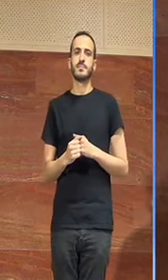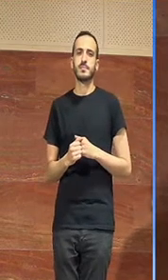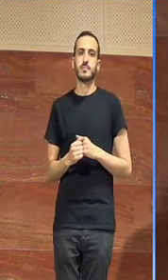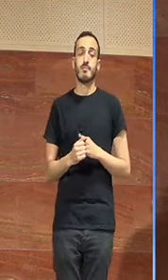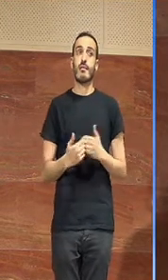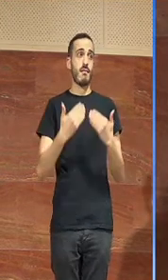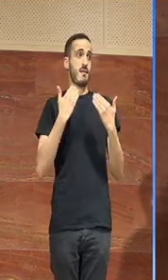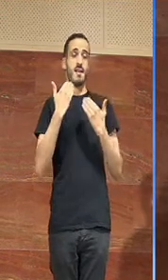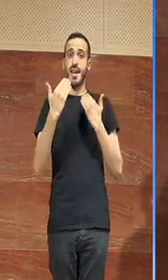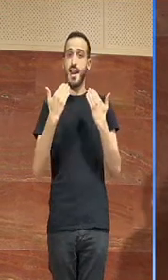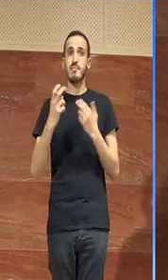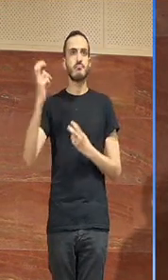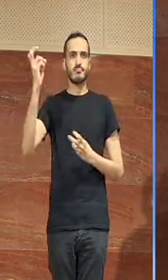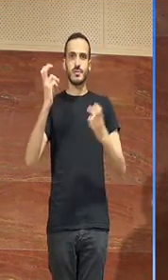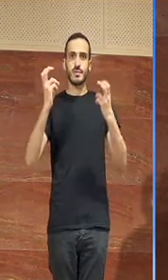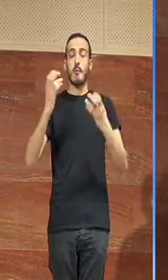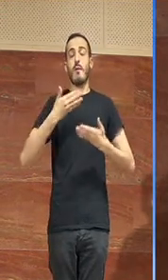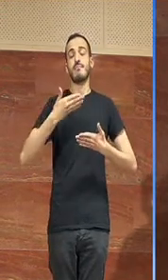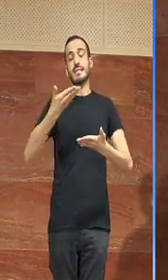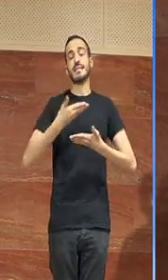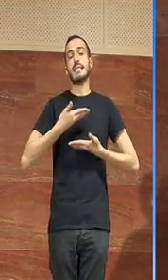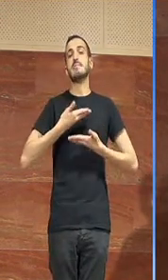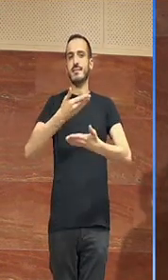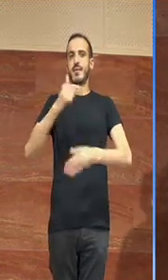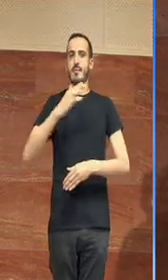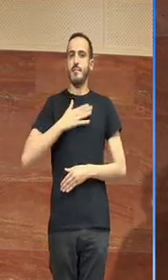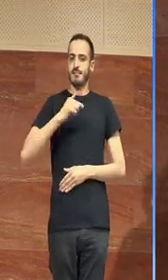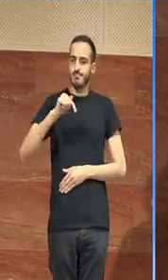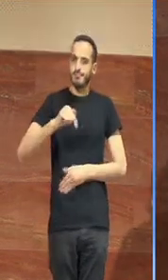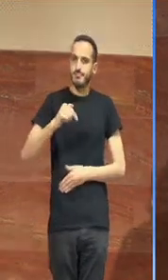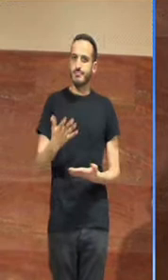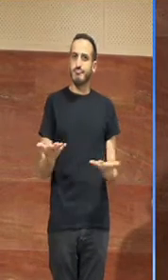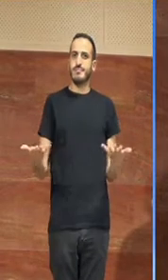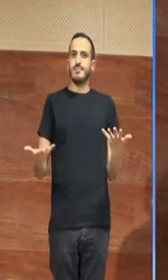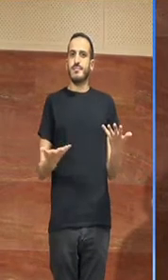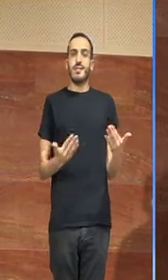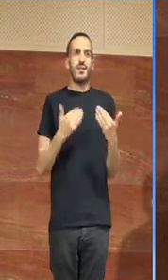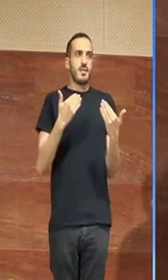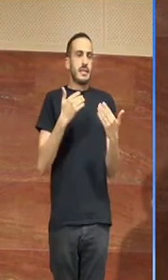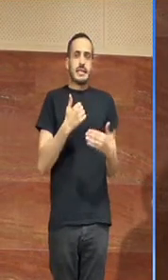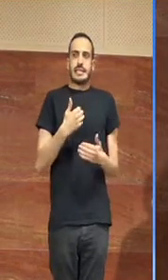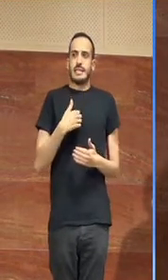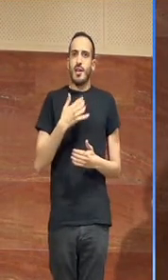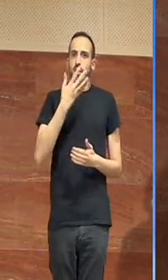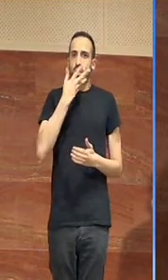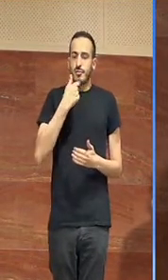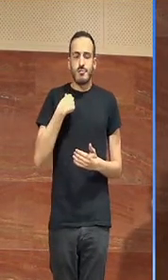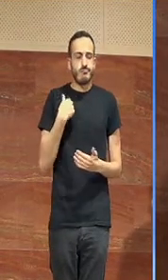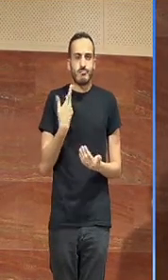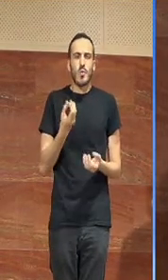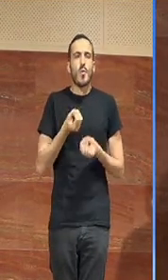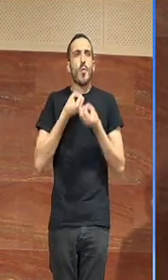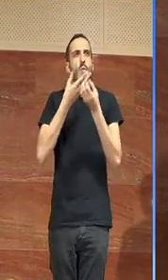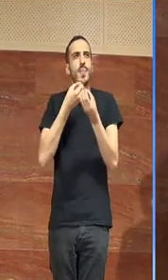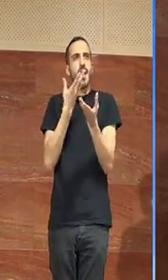Muchísimas gracias por haberme traído aquí a contaros algo que probablemente, bueno, pues algunos conozcáis. Me gustaría profundizar en algunos